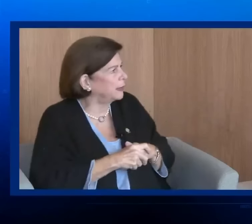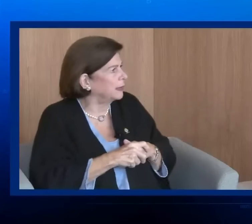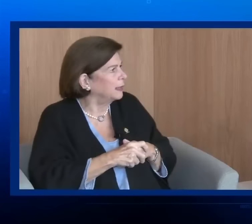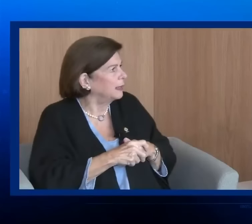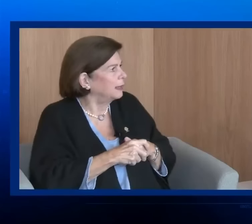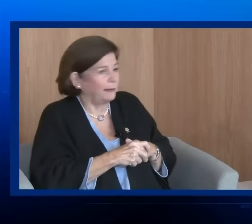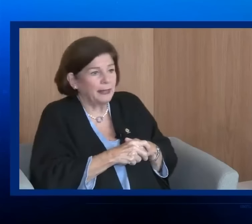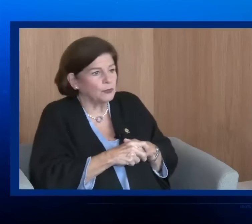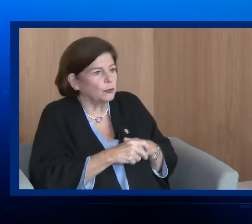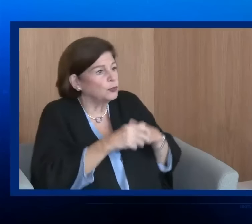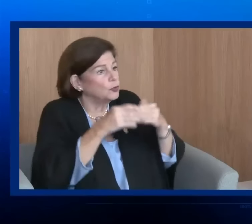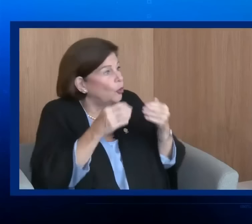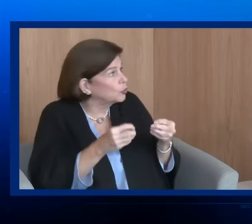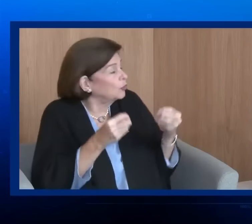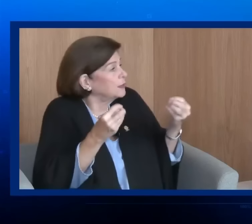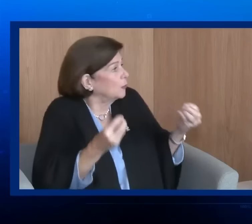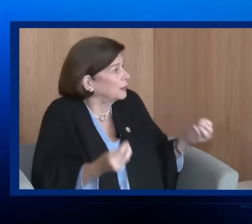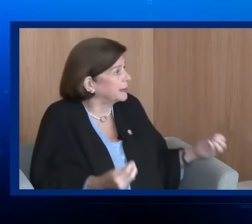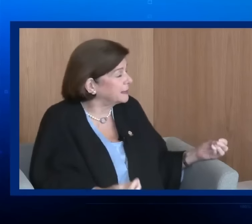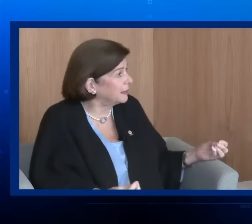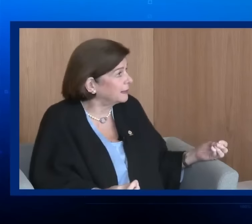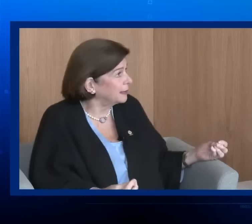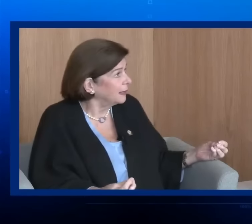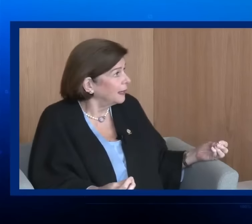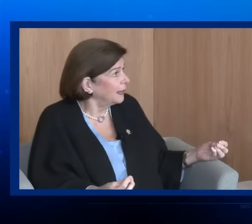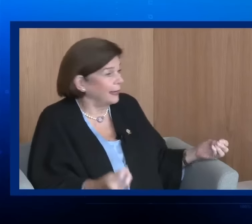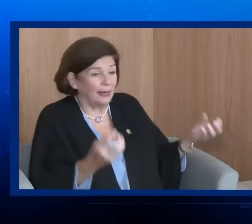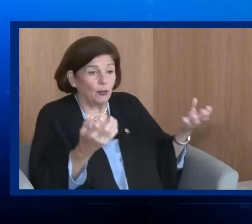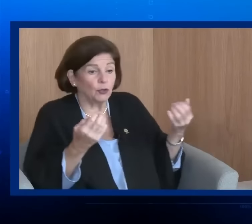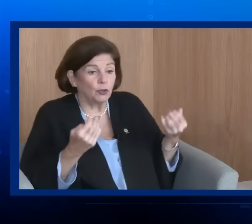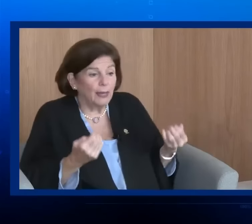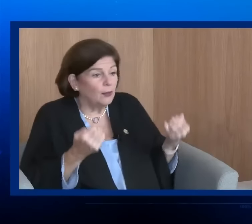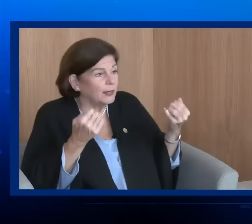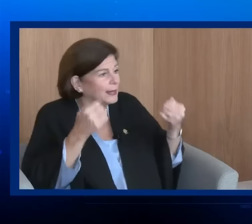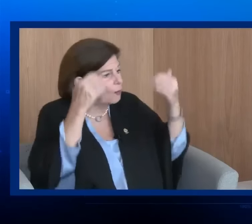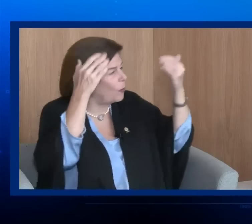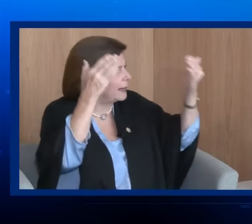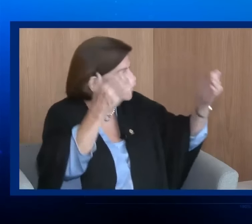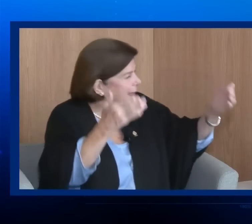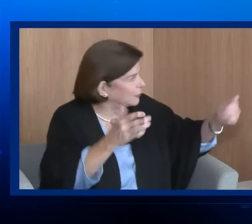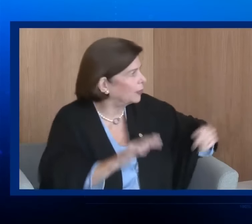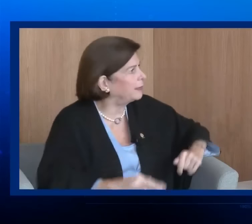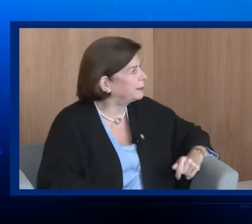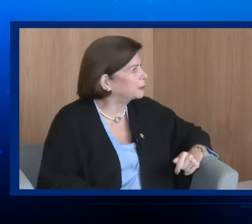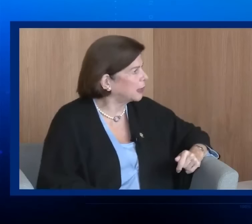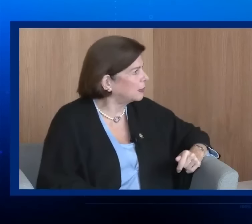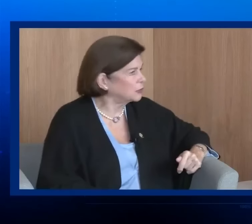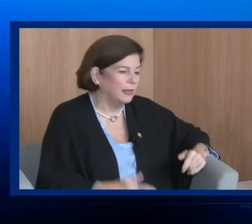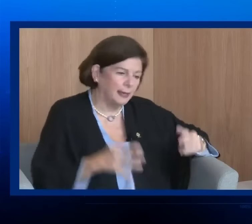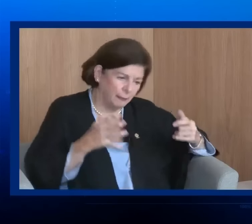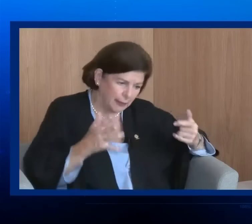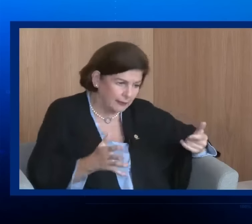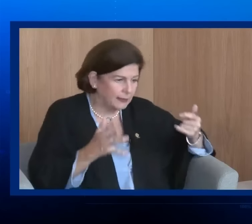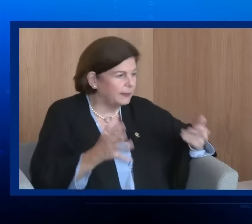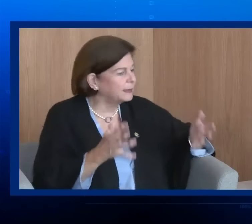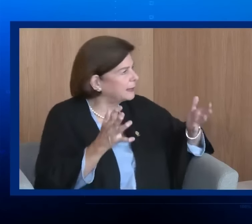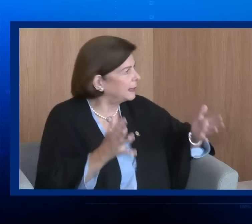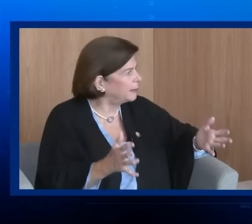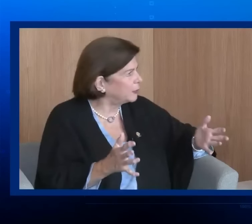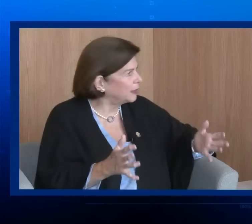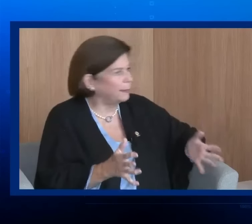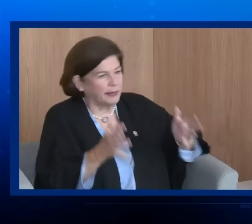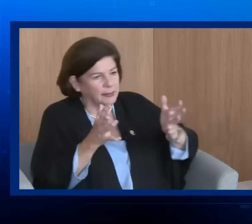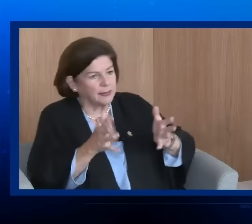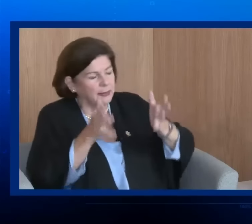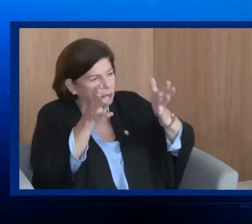punto B. A ver, somos 8 de 57. En el otro lado quedan 49 diputados que evidentemente tienen